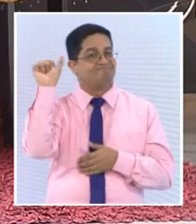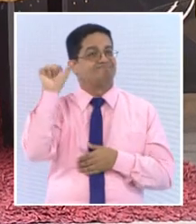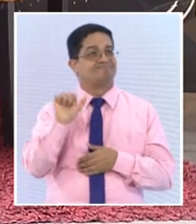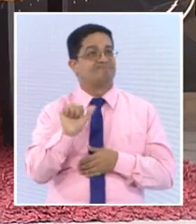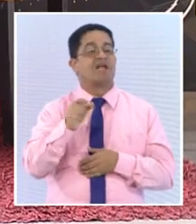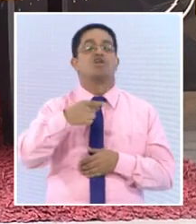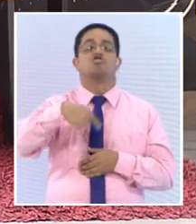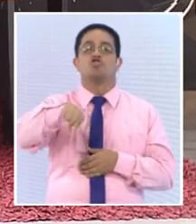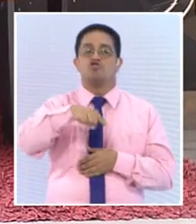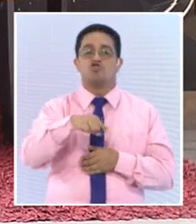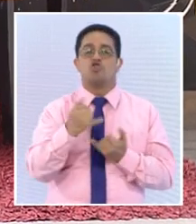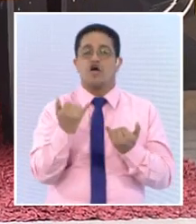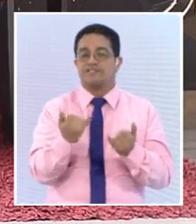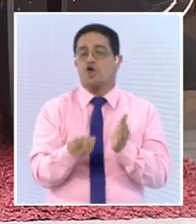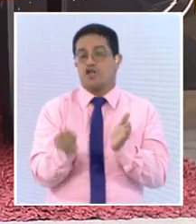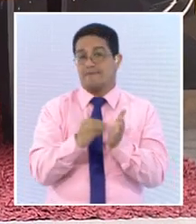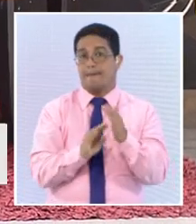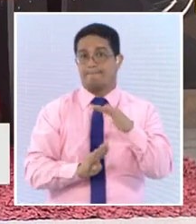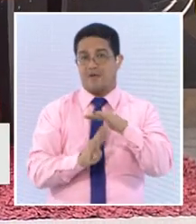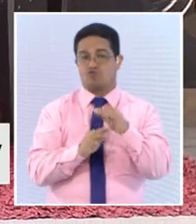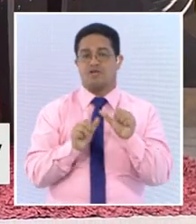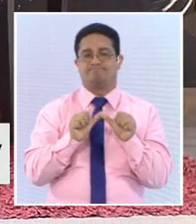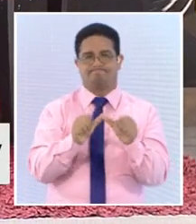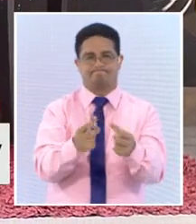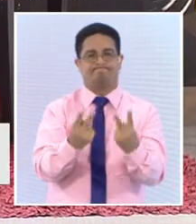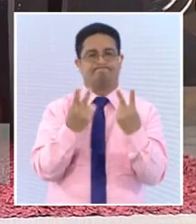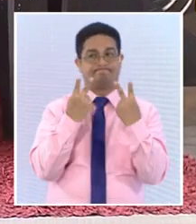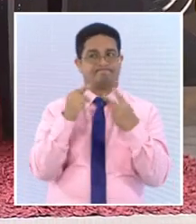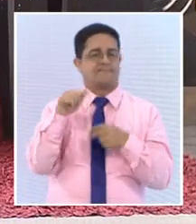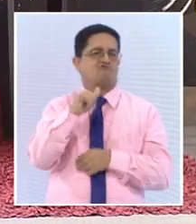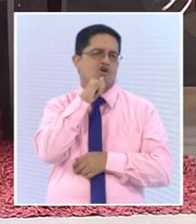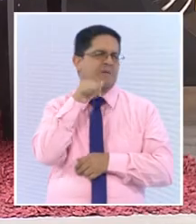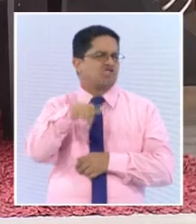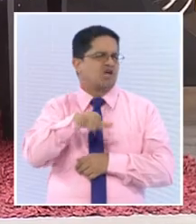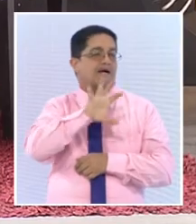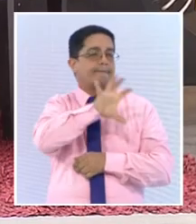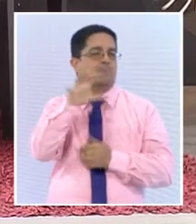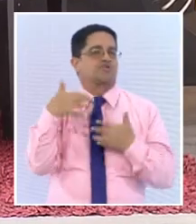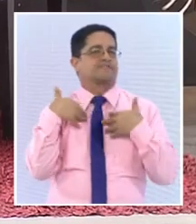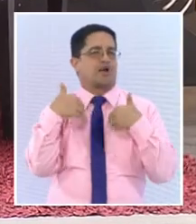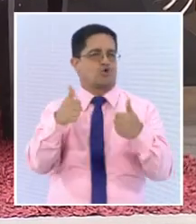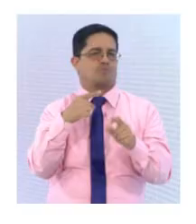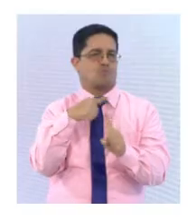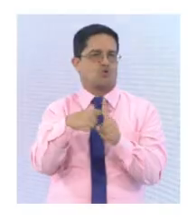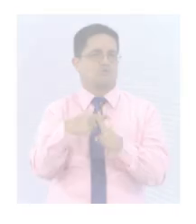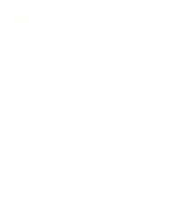Nosotros de esta manera vamos a la pausa. Regreso más información desde la Expo Salud Plus.